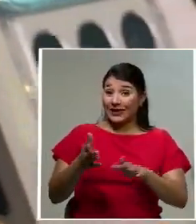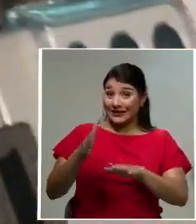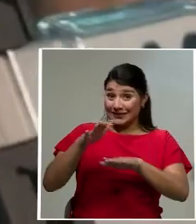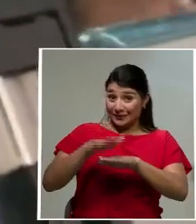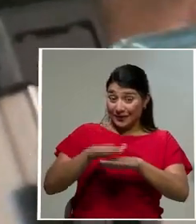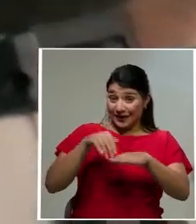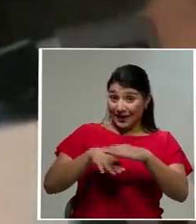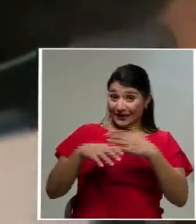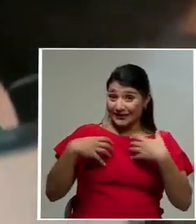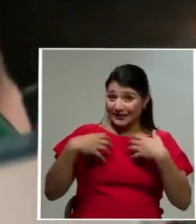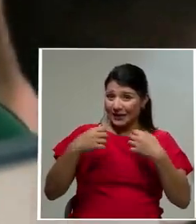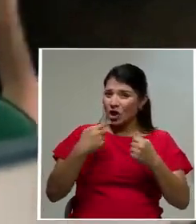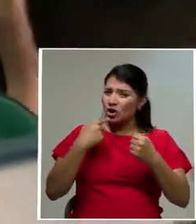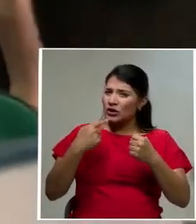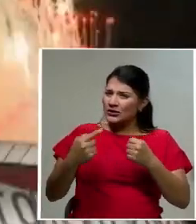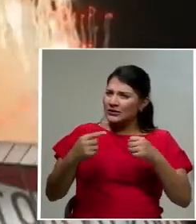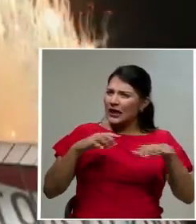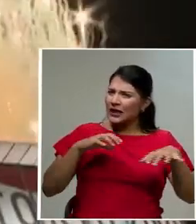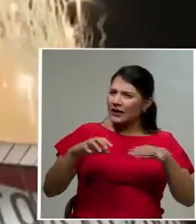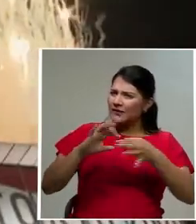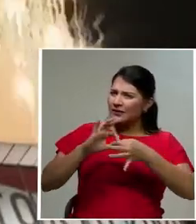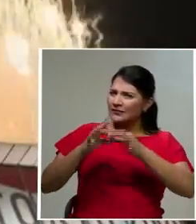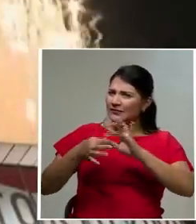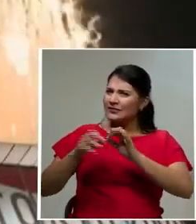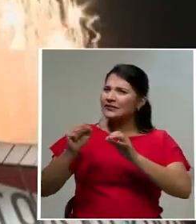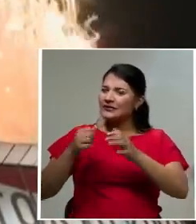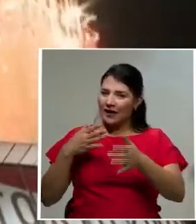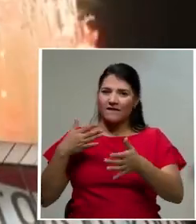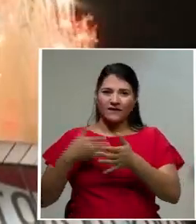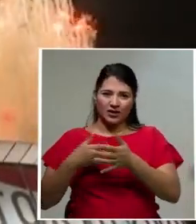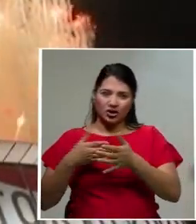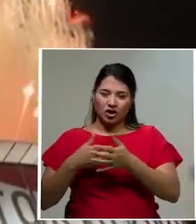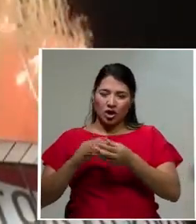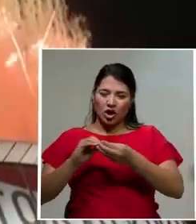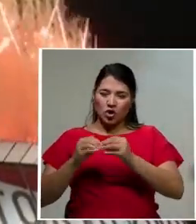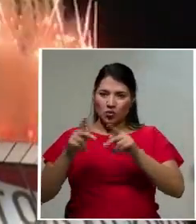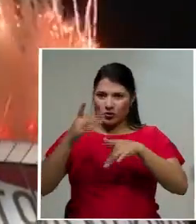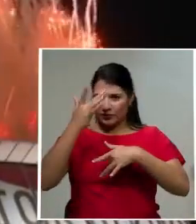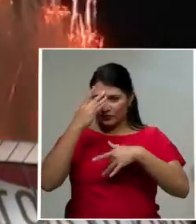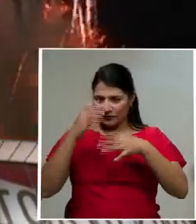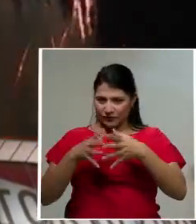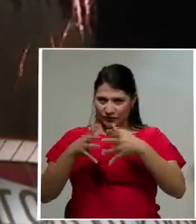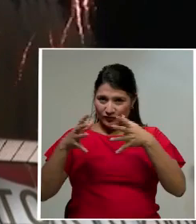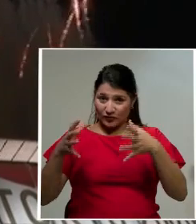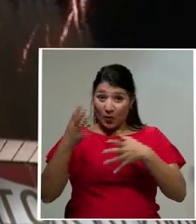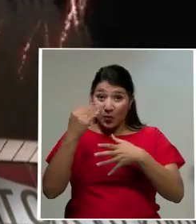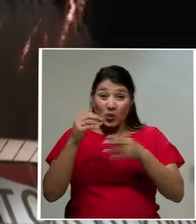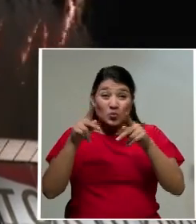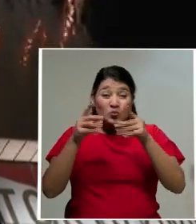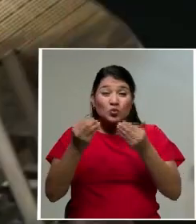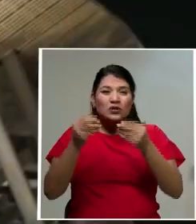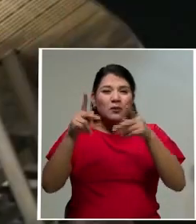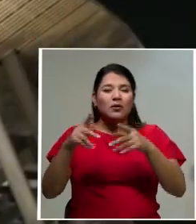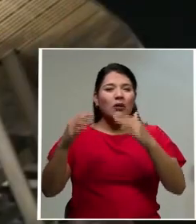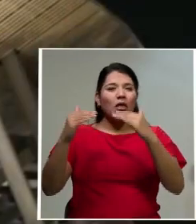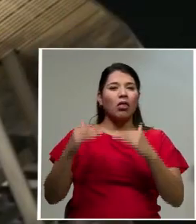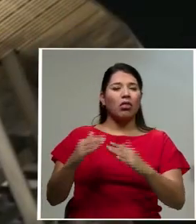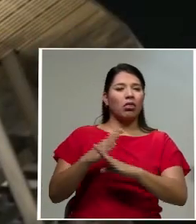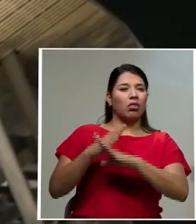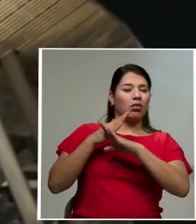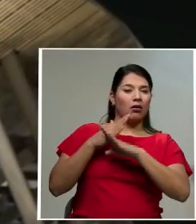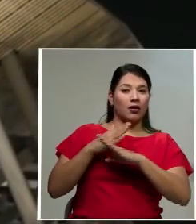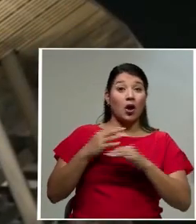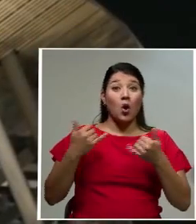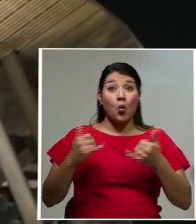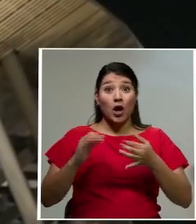cita olímpica tuvo un efecto indirecto en la curva de infecciones, porque muchos bajaron la guardia ante el virus. Los Juegos